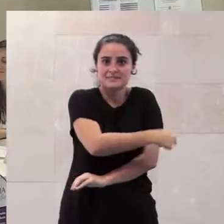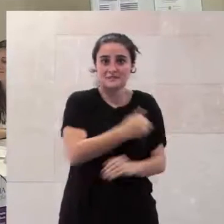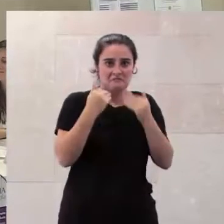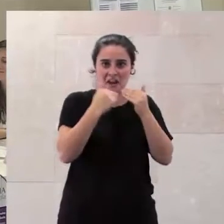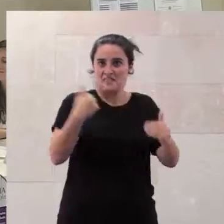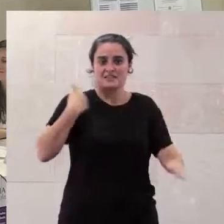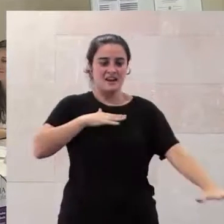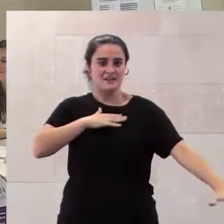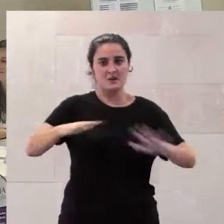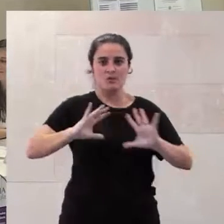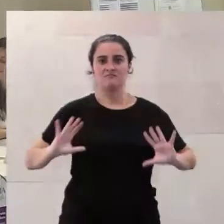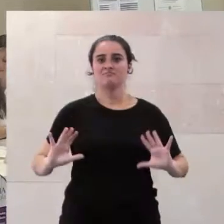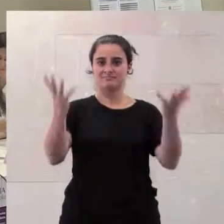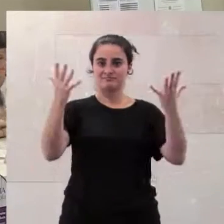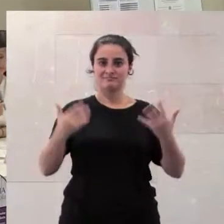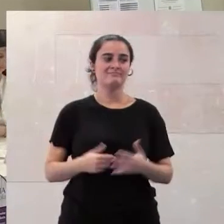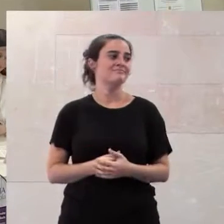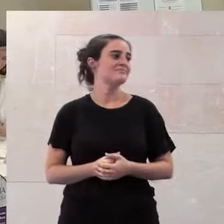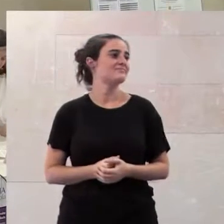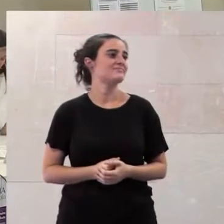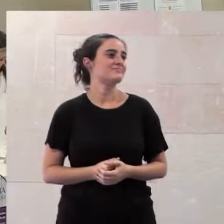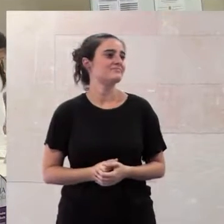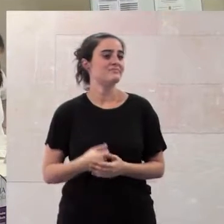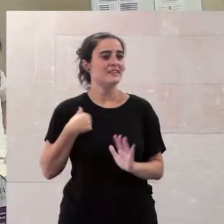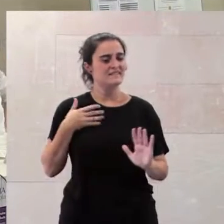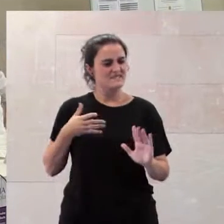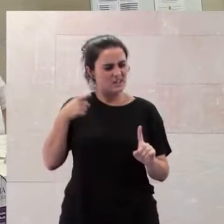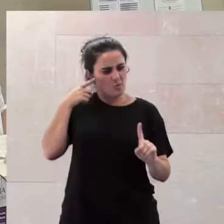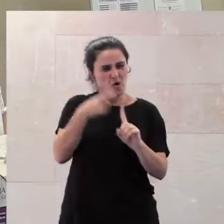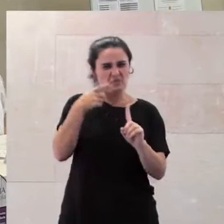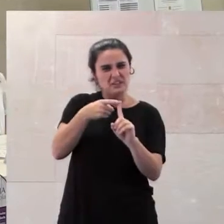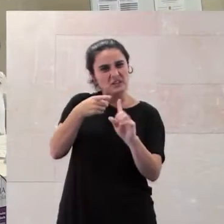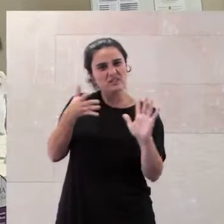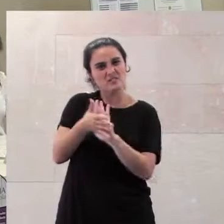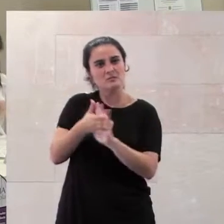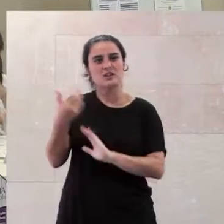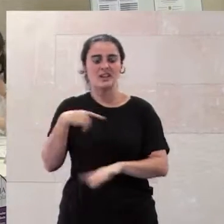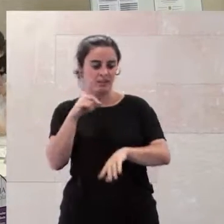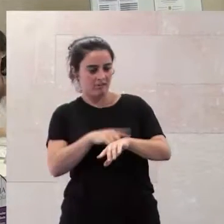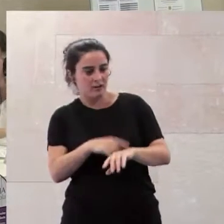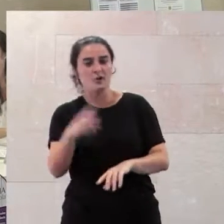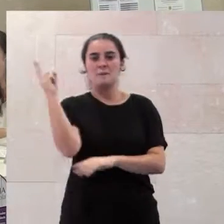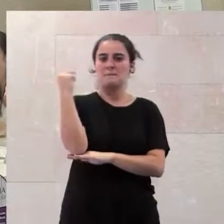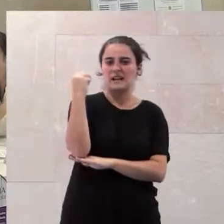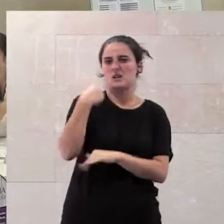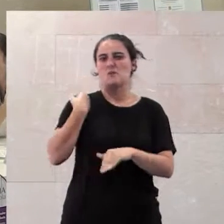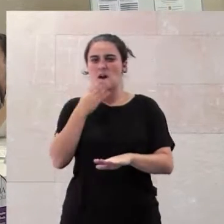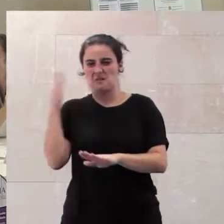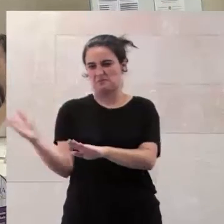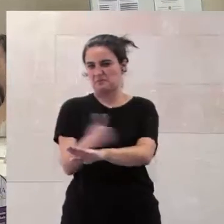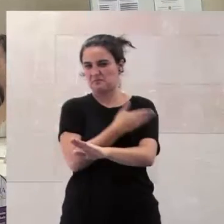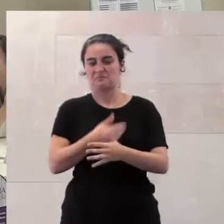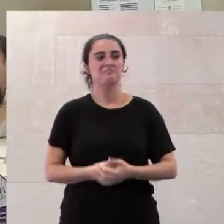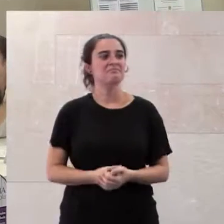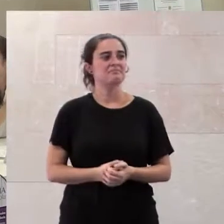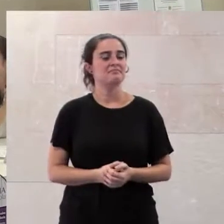revolución. Iba a entrar un poco al detalle de los objetivos y tal, pero yo creo que ya estas horas y viernes vamos a pasar. Luego ya si